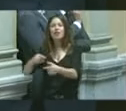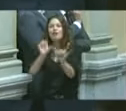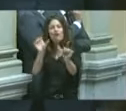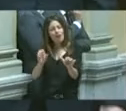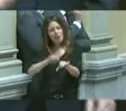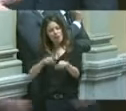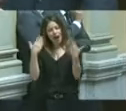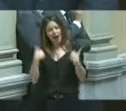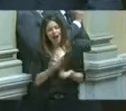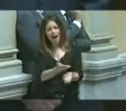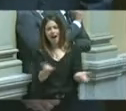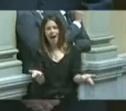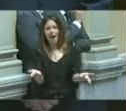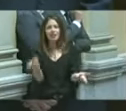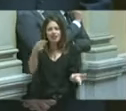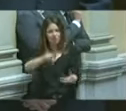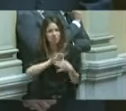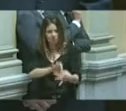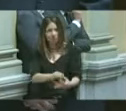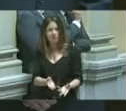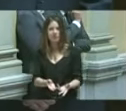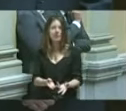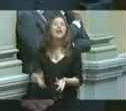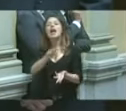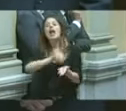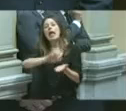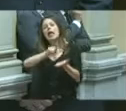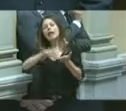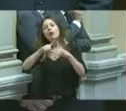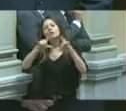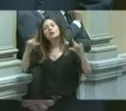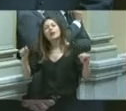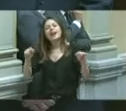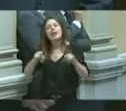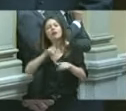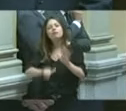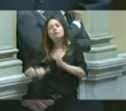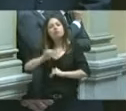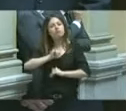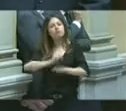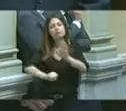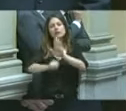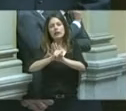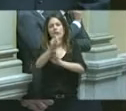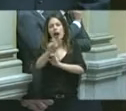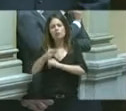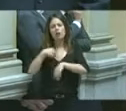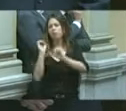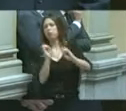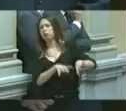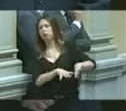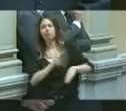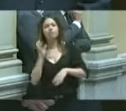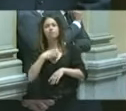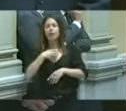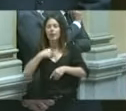ser, también nuestra lengua. La lengua asturiana y una seña de identidad de lesientes de Asturias. No la podemos desear morrer. Tenemos